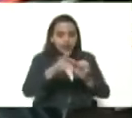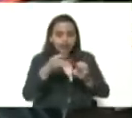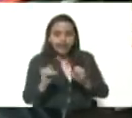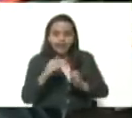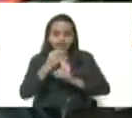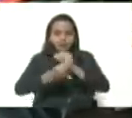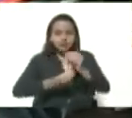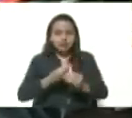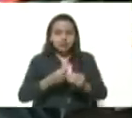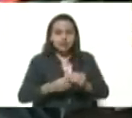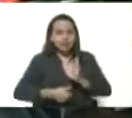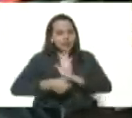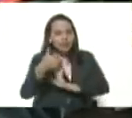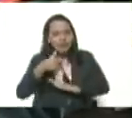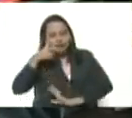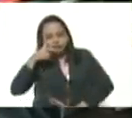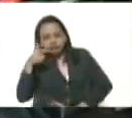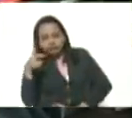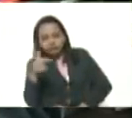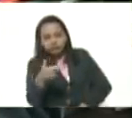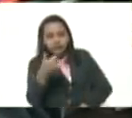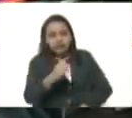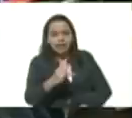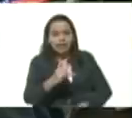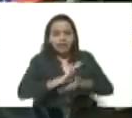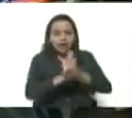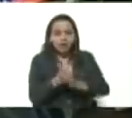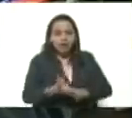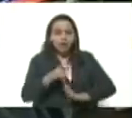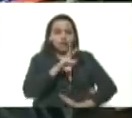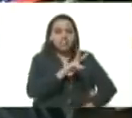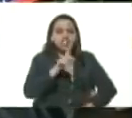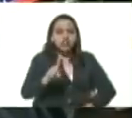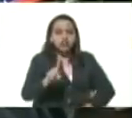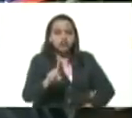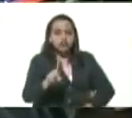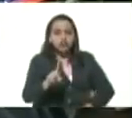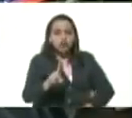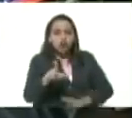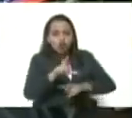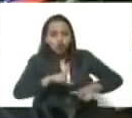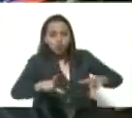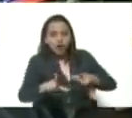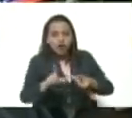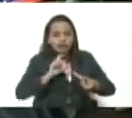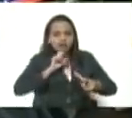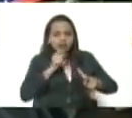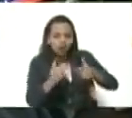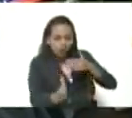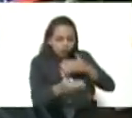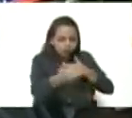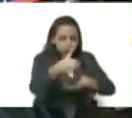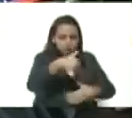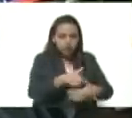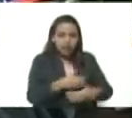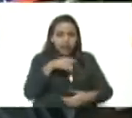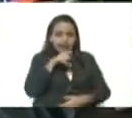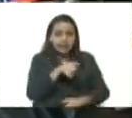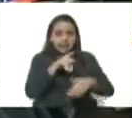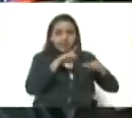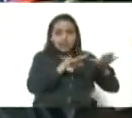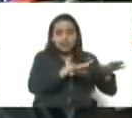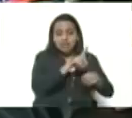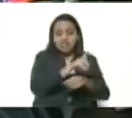ejerciendo máxima vigilancia y hemos destruido 21 pasos, de los cuales 19